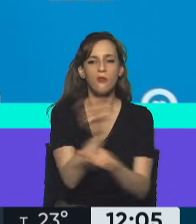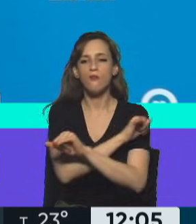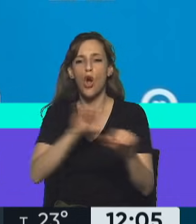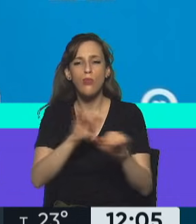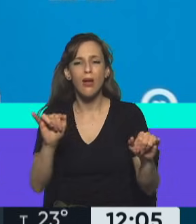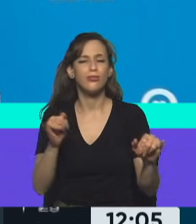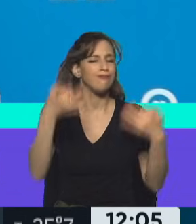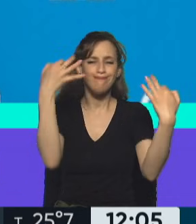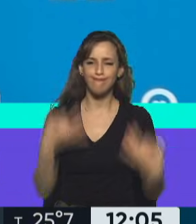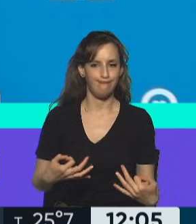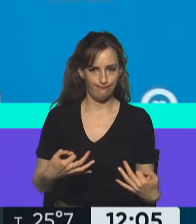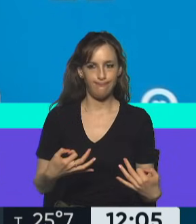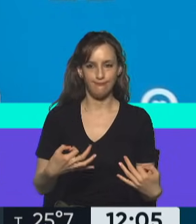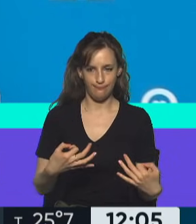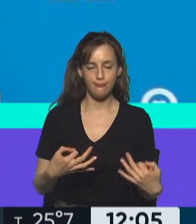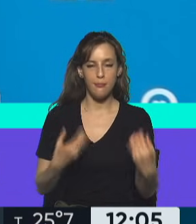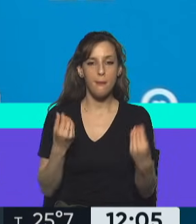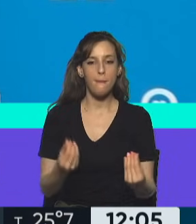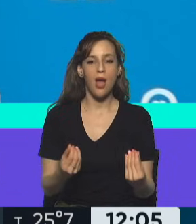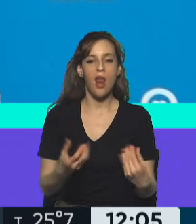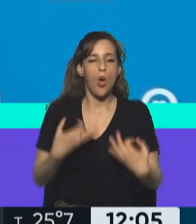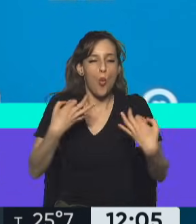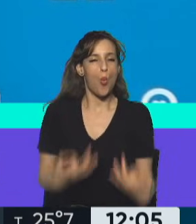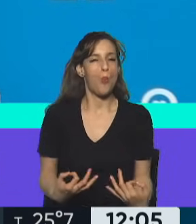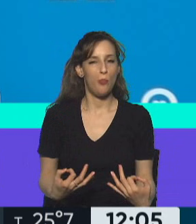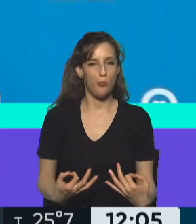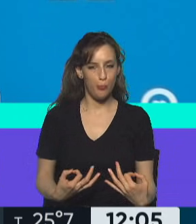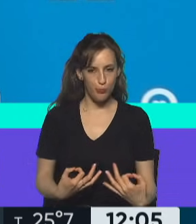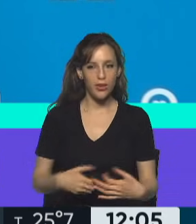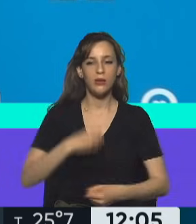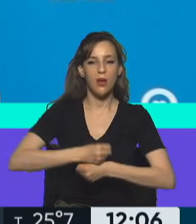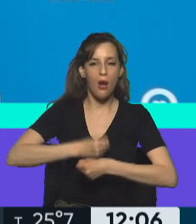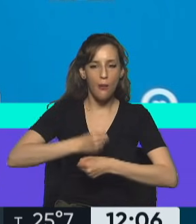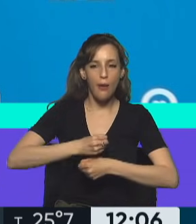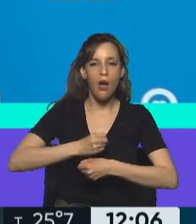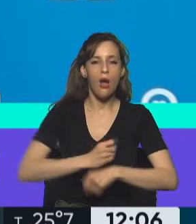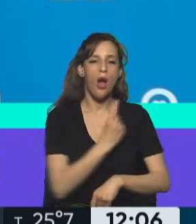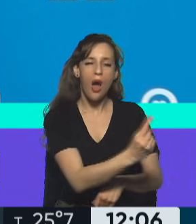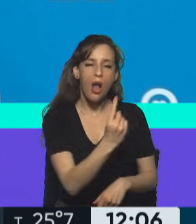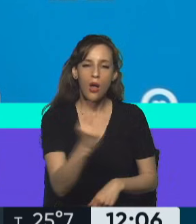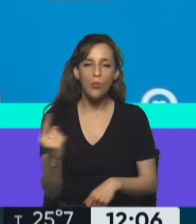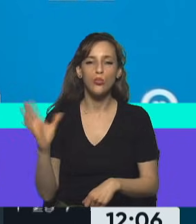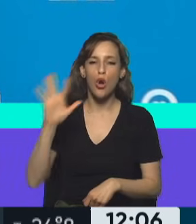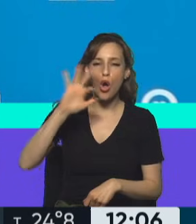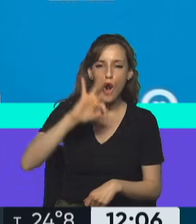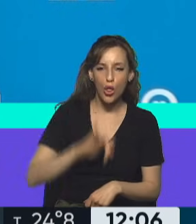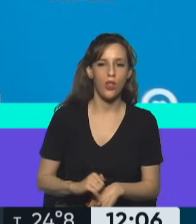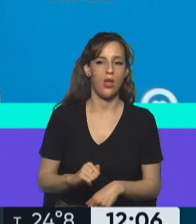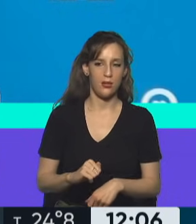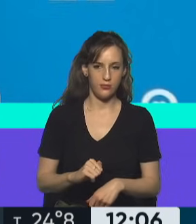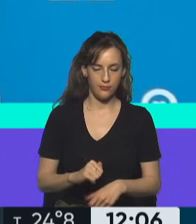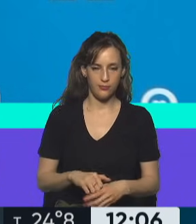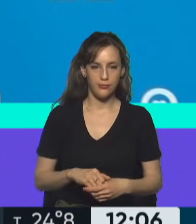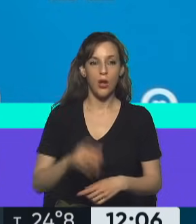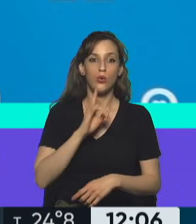respuestas que necesitan recibir para cumplir de la mejor manera posible el trabajo que llevan adelante día a día, de ser quienes le